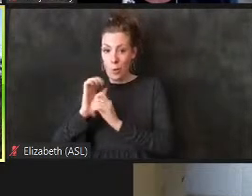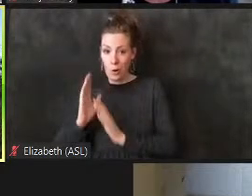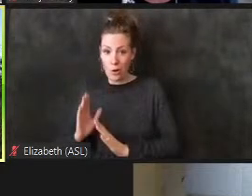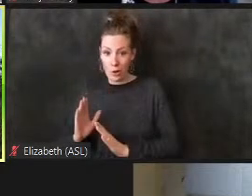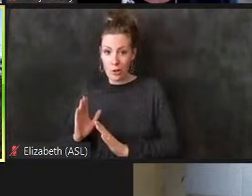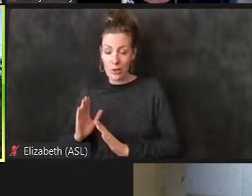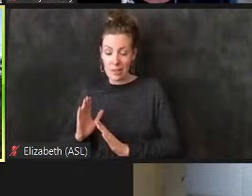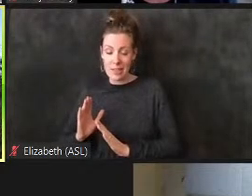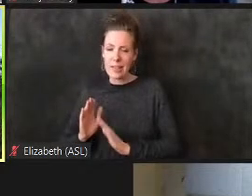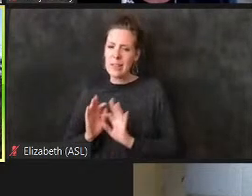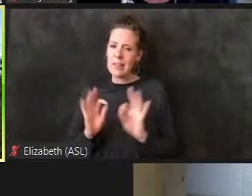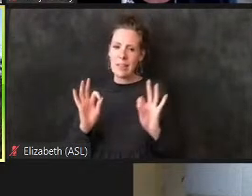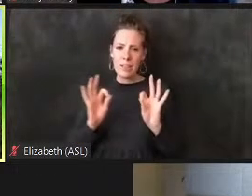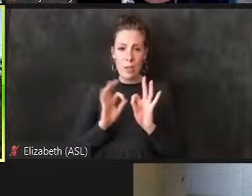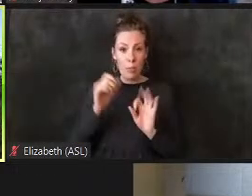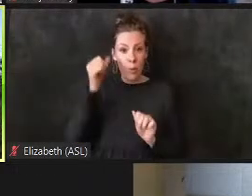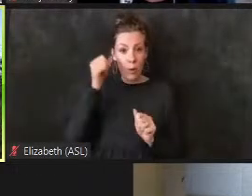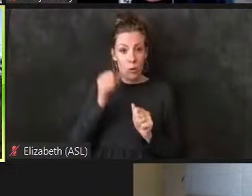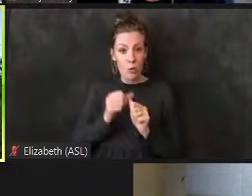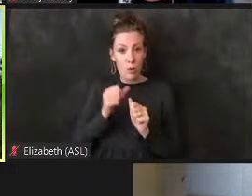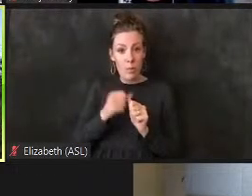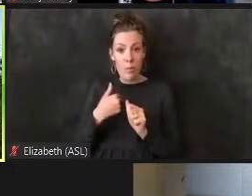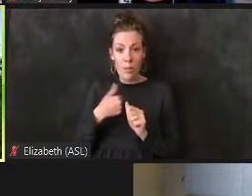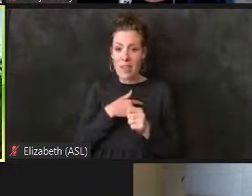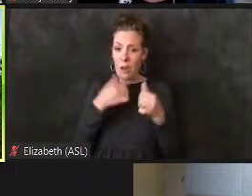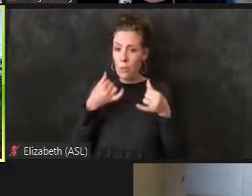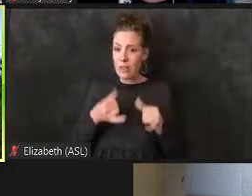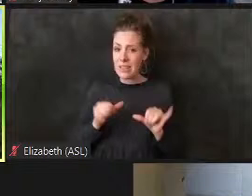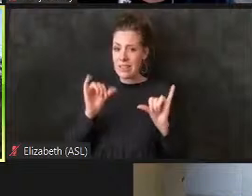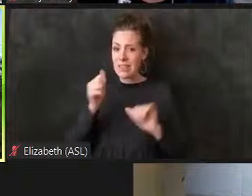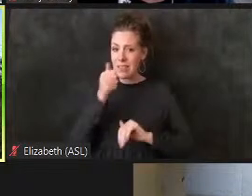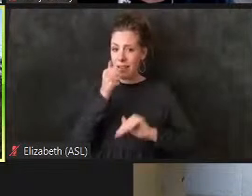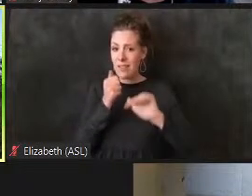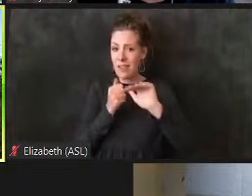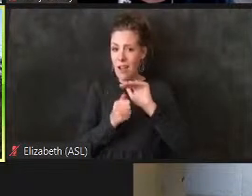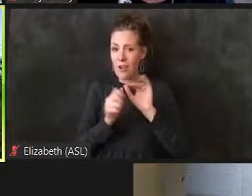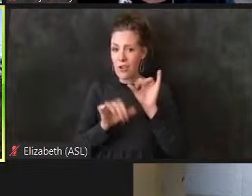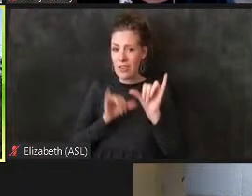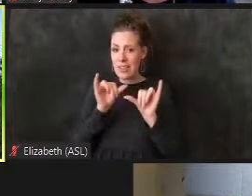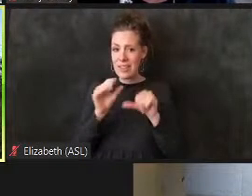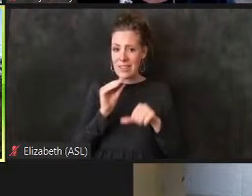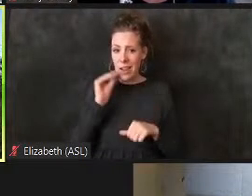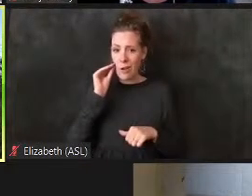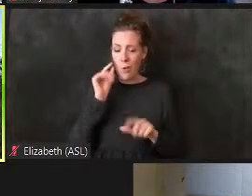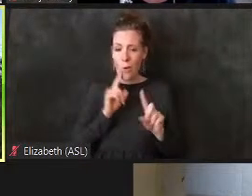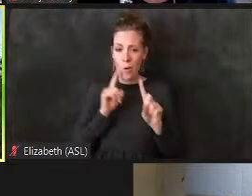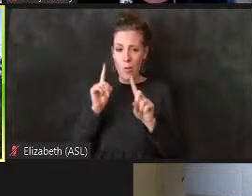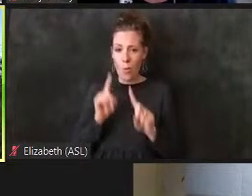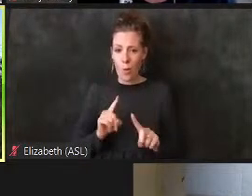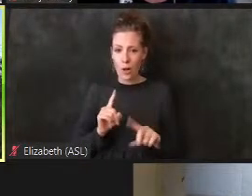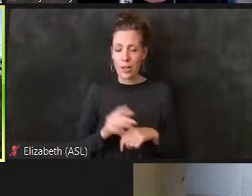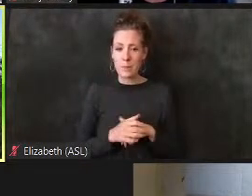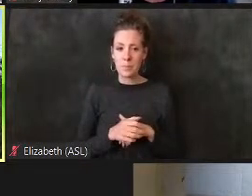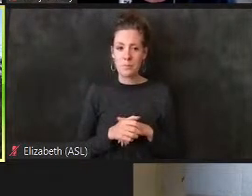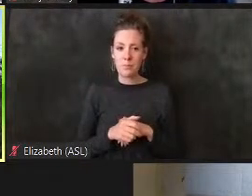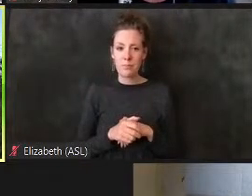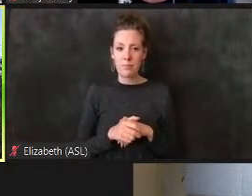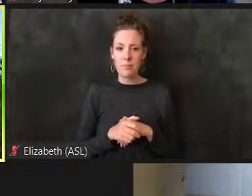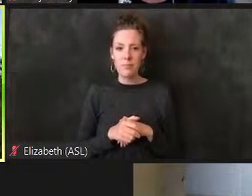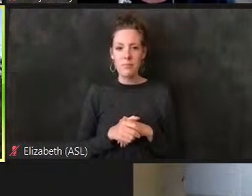familia. Y es importante de reconocer de que todavía estamos bajo la orden de estar en casa,